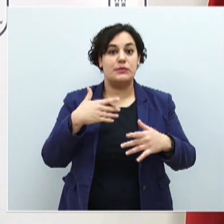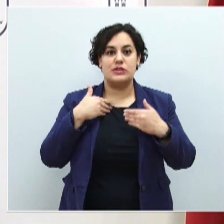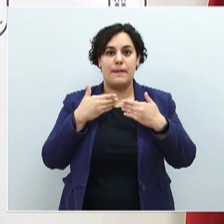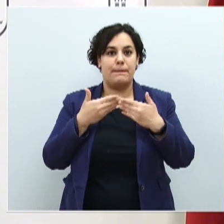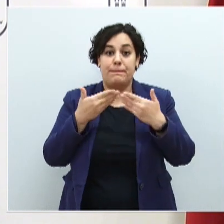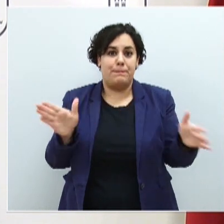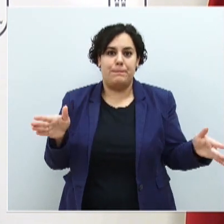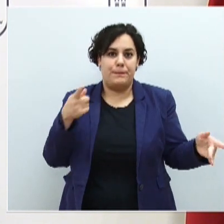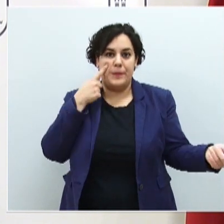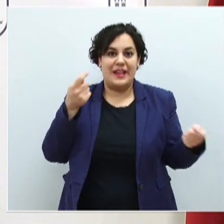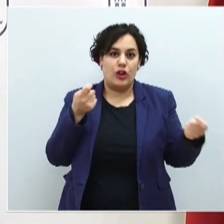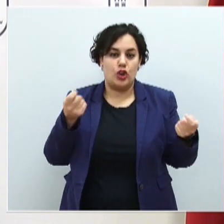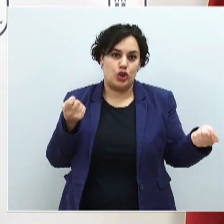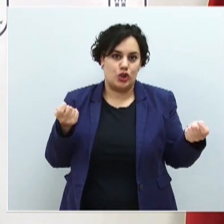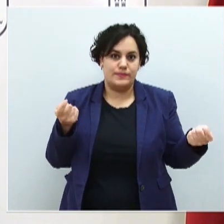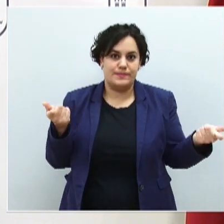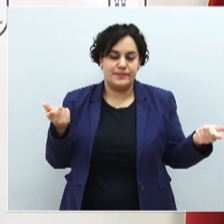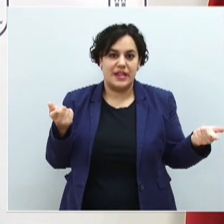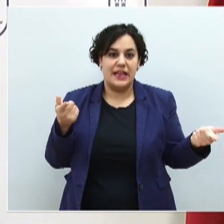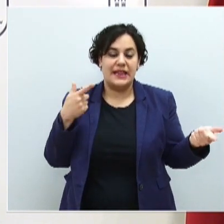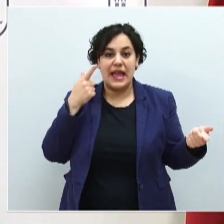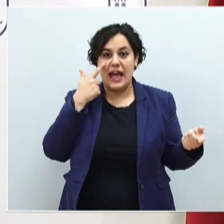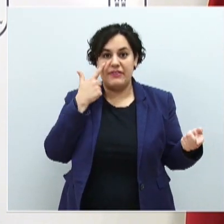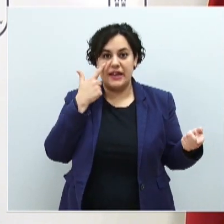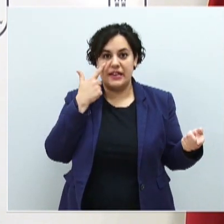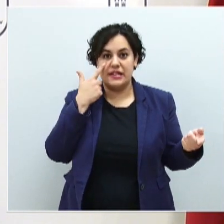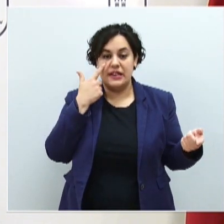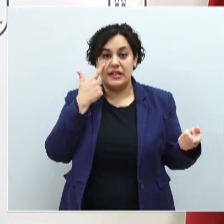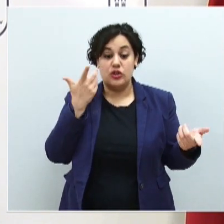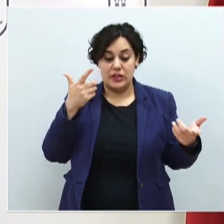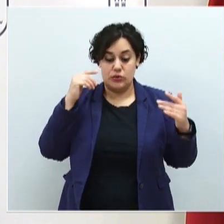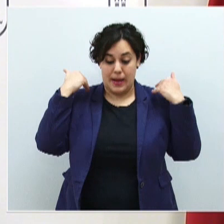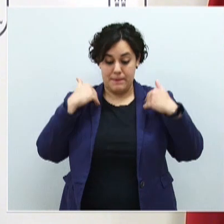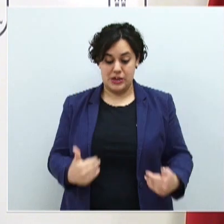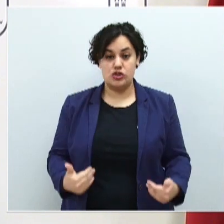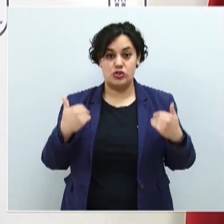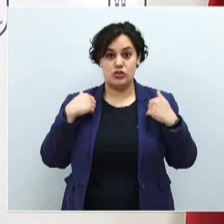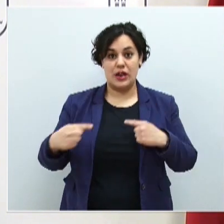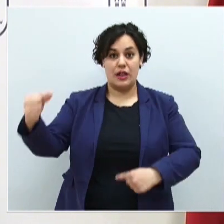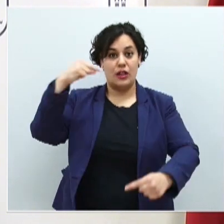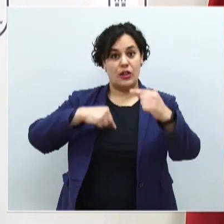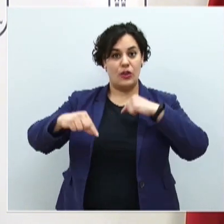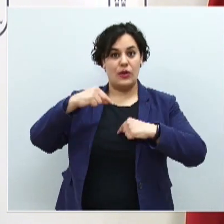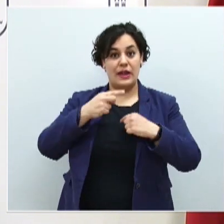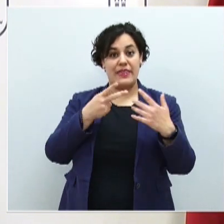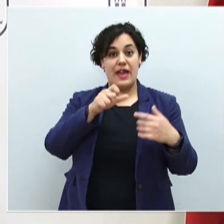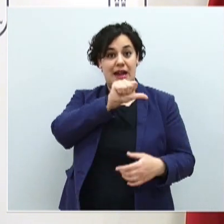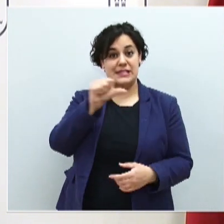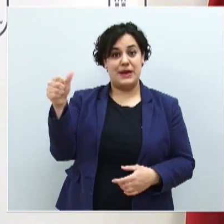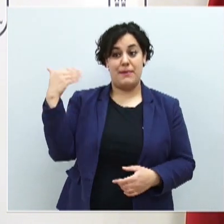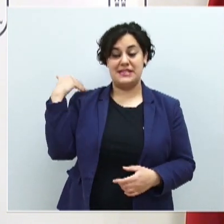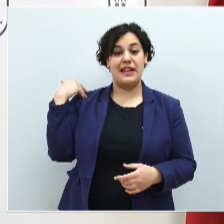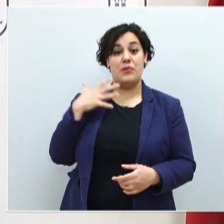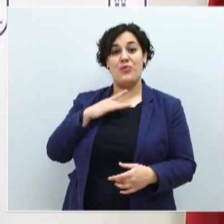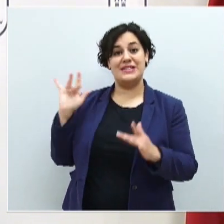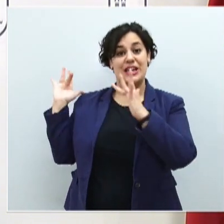del caso y de las posibilidades de contagio. En definitiva, cómo se ha contagiado una persona que aparece con síntomas un día y que hace 7 días ha estado contactando con